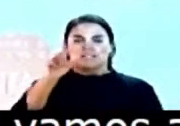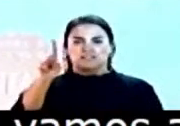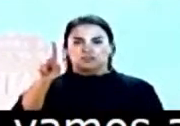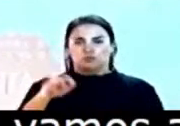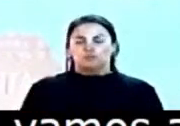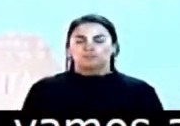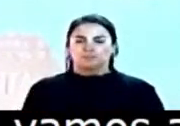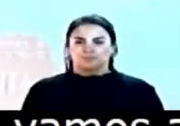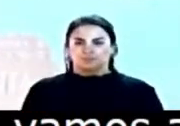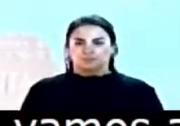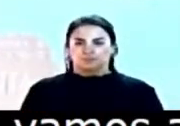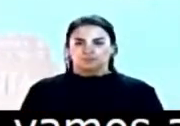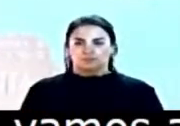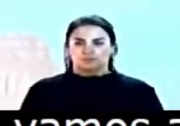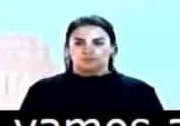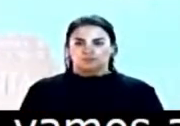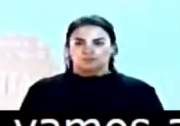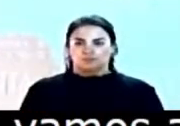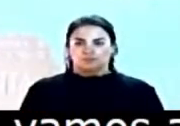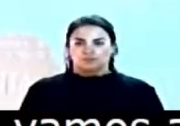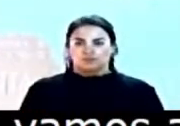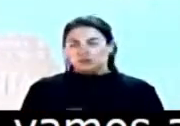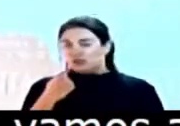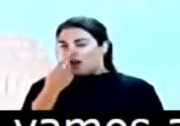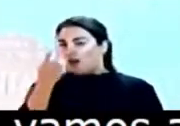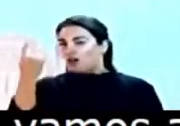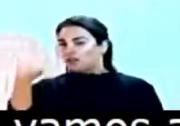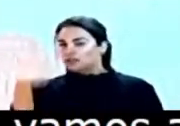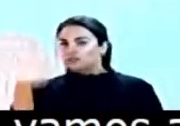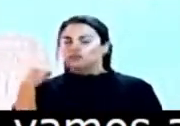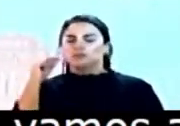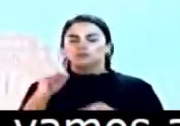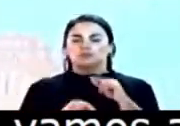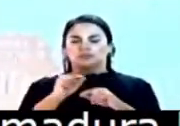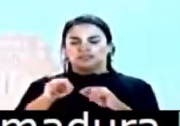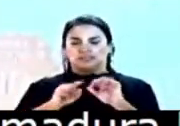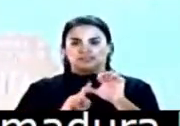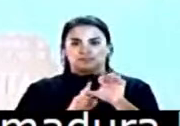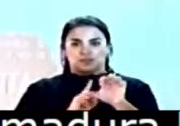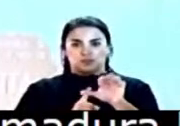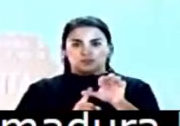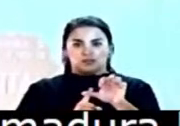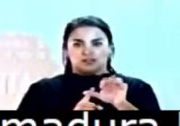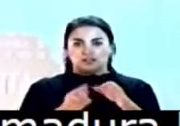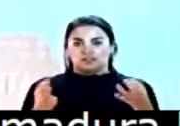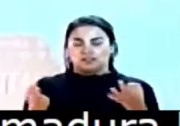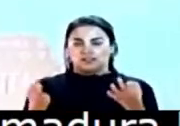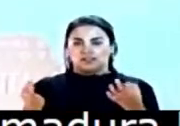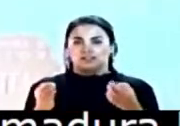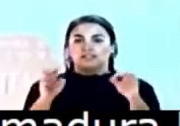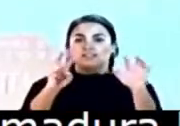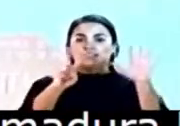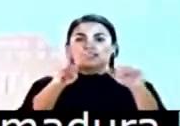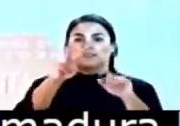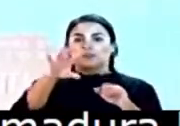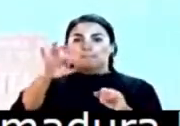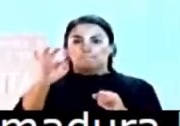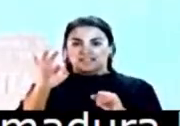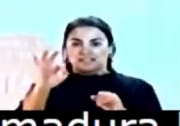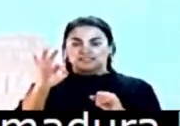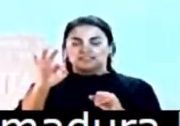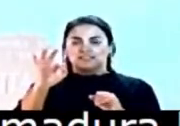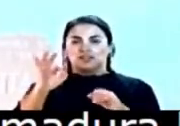2021. Hace un año la incidencia en Extremadura era de 720